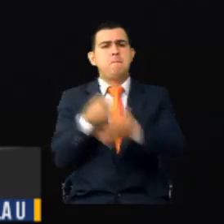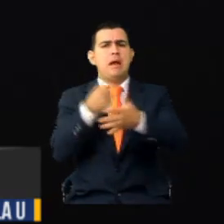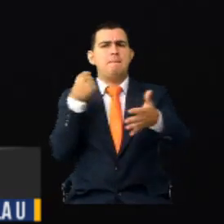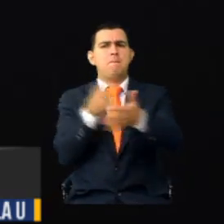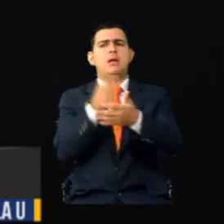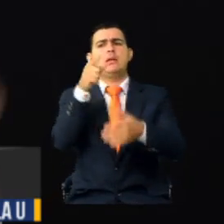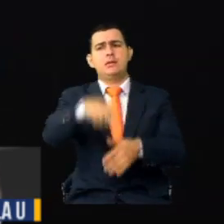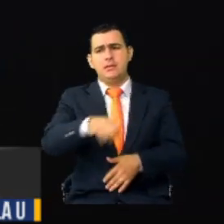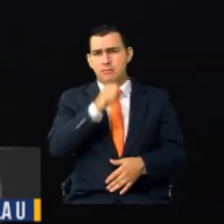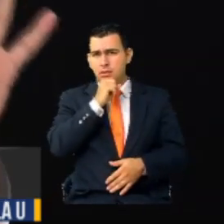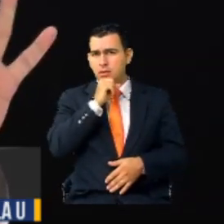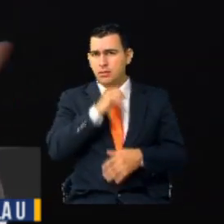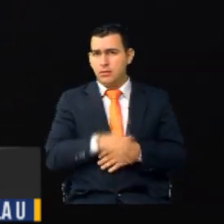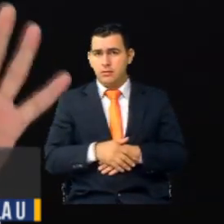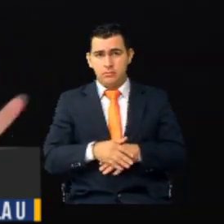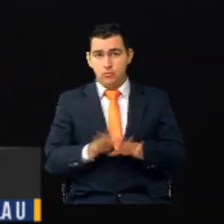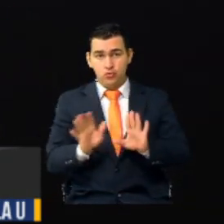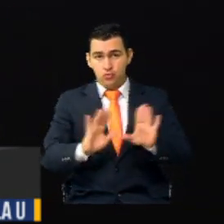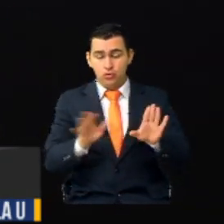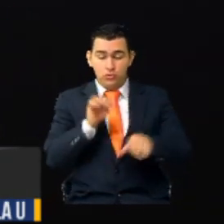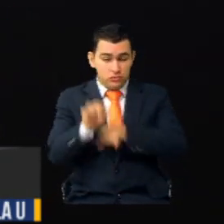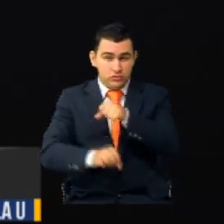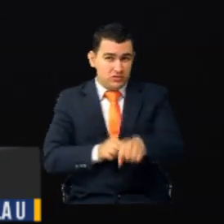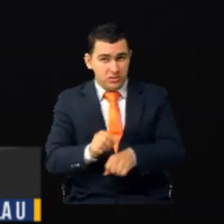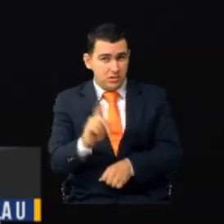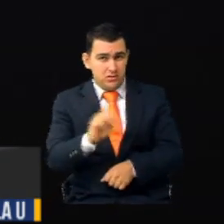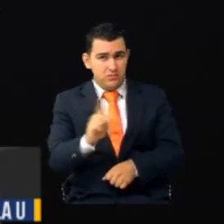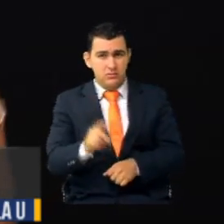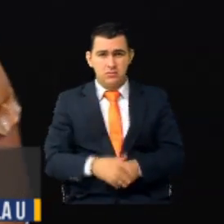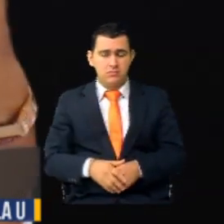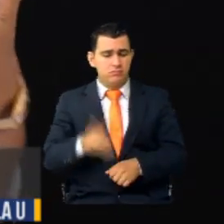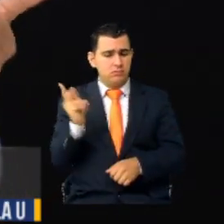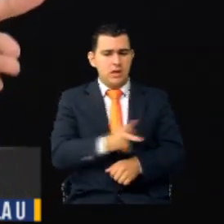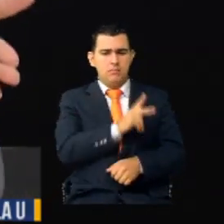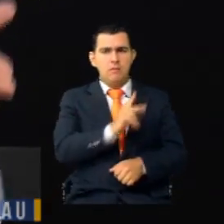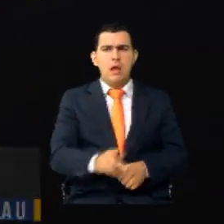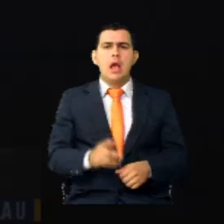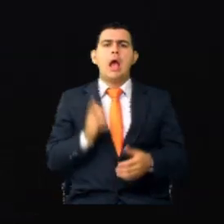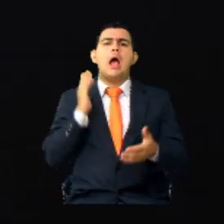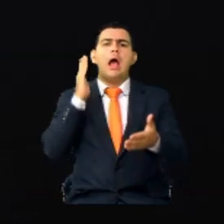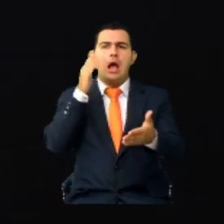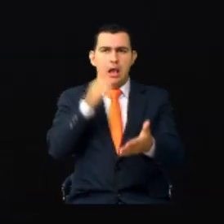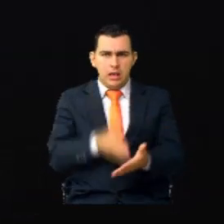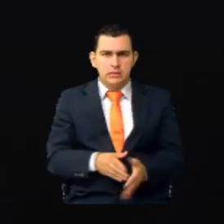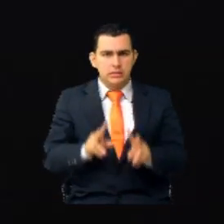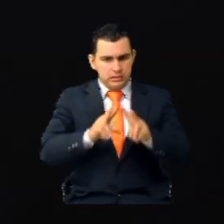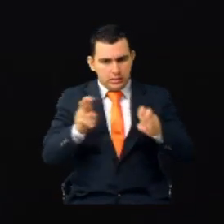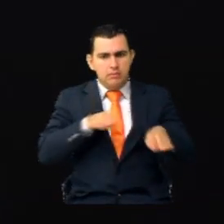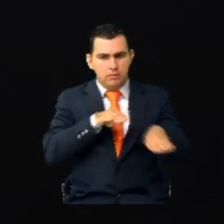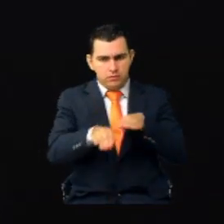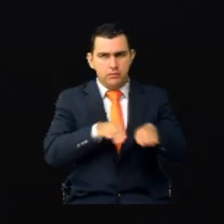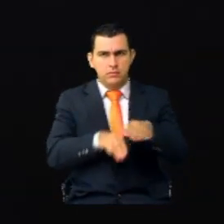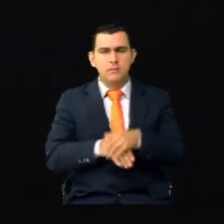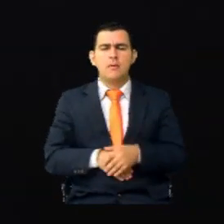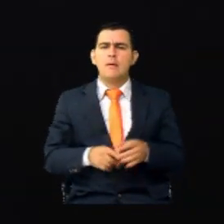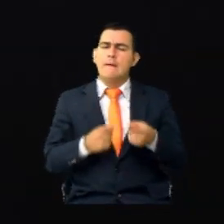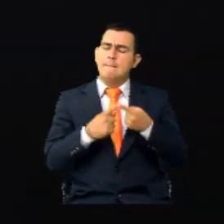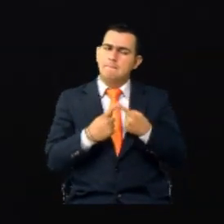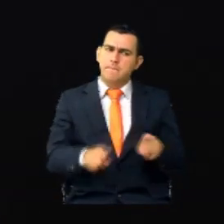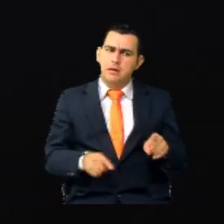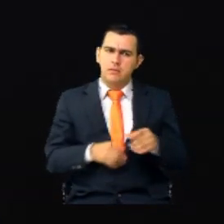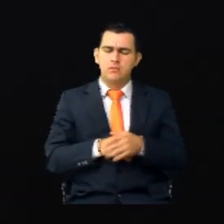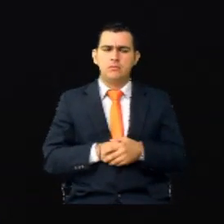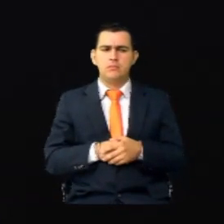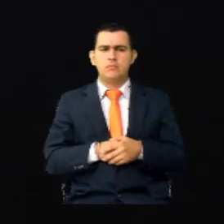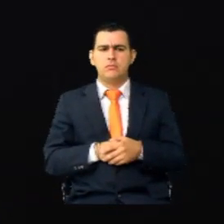de tránsito. Así que jamás, el tema de las bicicletas vetado, por lo menos hasta que evolucionemos en términos de movilidad. Pero en cuanto a